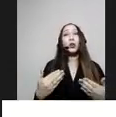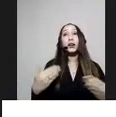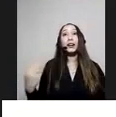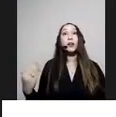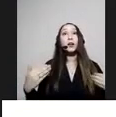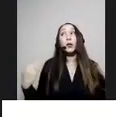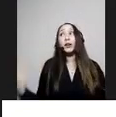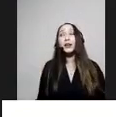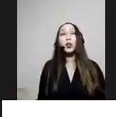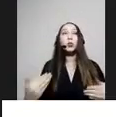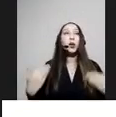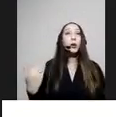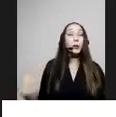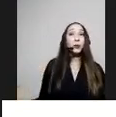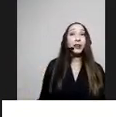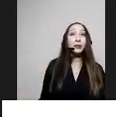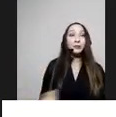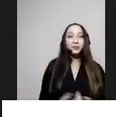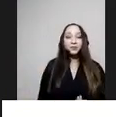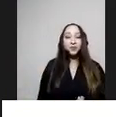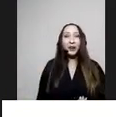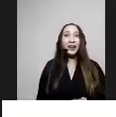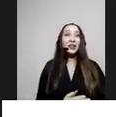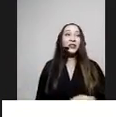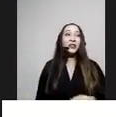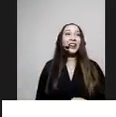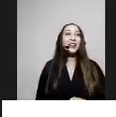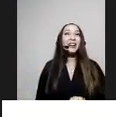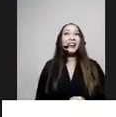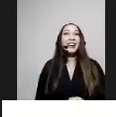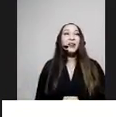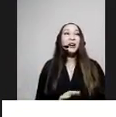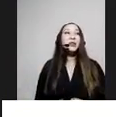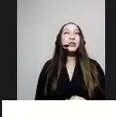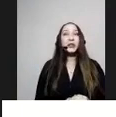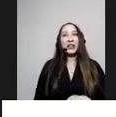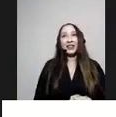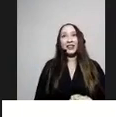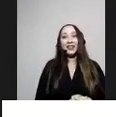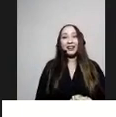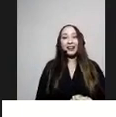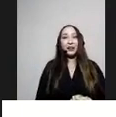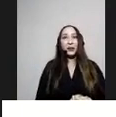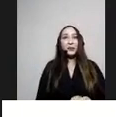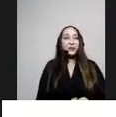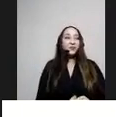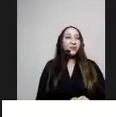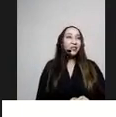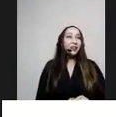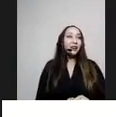no tengo clara lo que debo hacer, cómo debo responder. ¿Okay? Entonces hay que ver cuál es nuestro tigre el día de